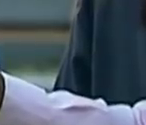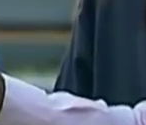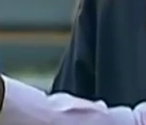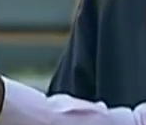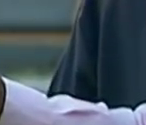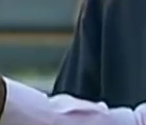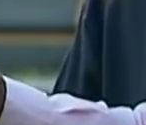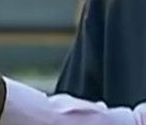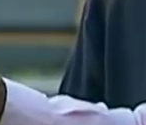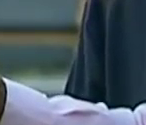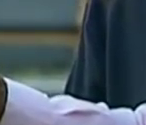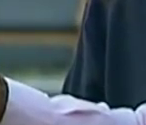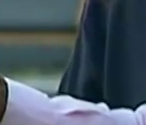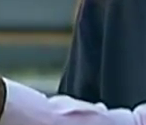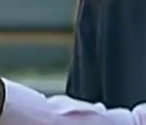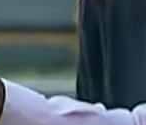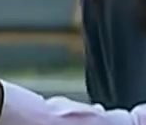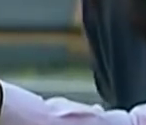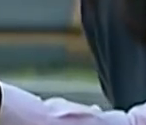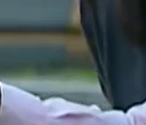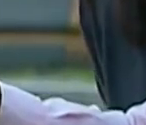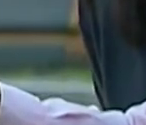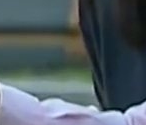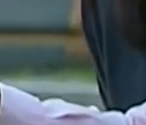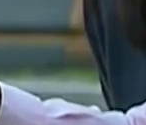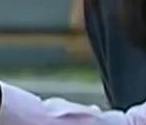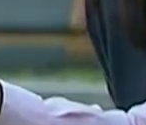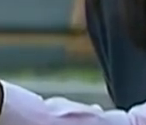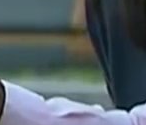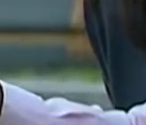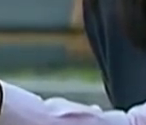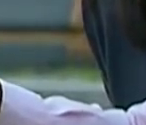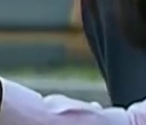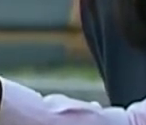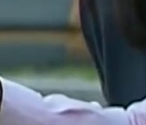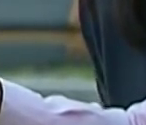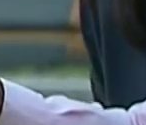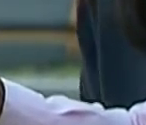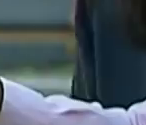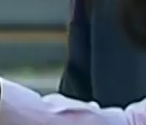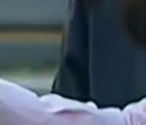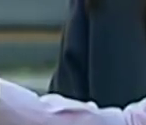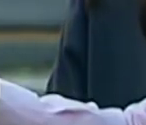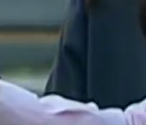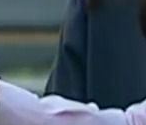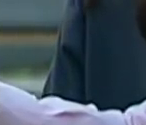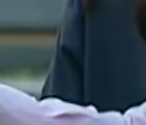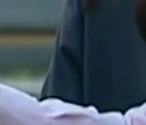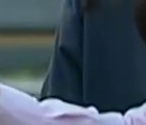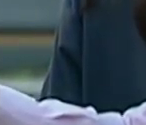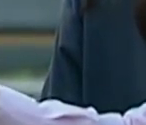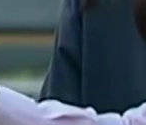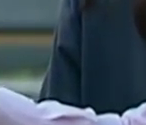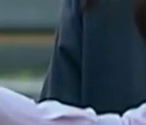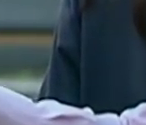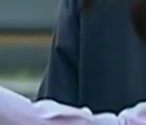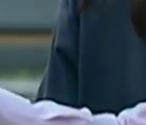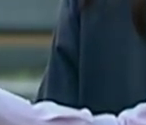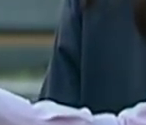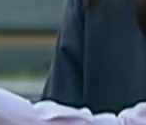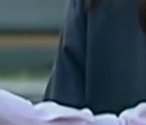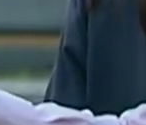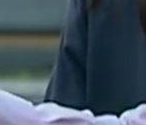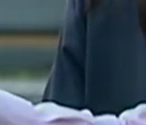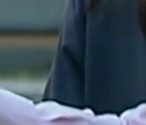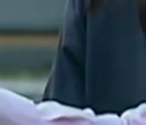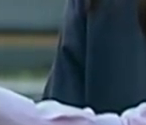sino en materia de lo que significa la regeneración de un nuevo sistema financiero que tributa la calidad de vida a la gente. Hoy claramente el sistema financiero mundial